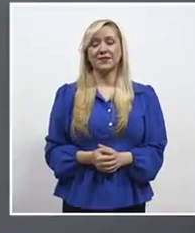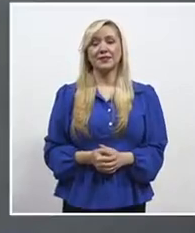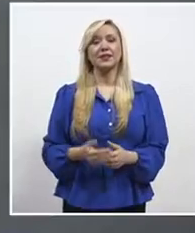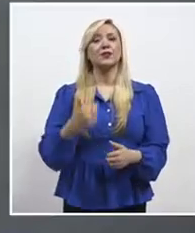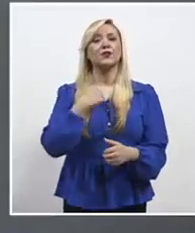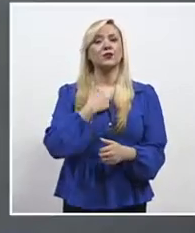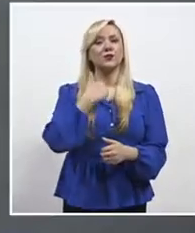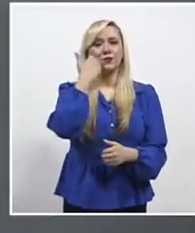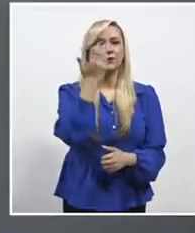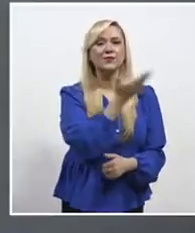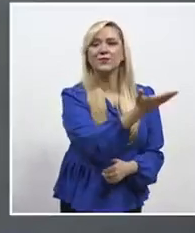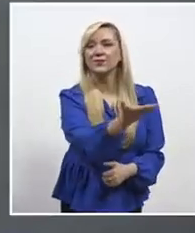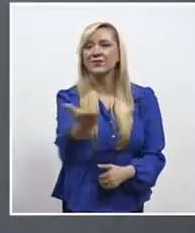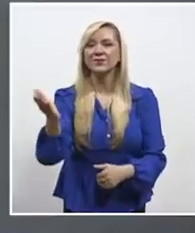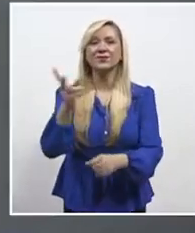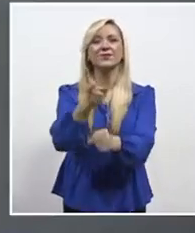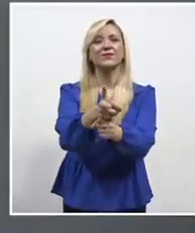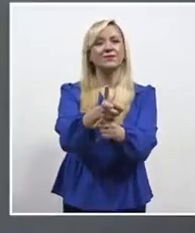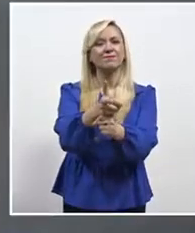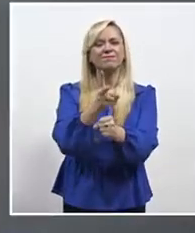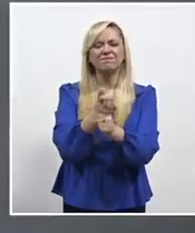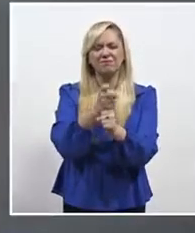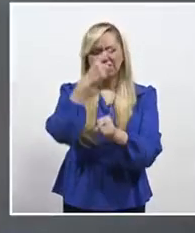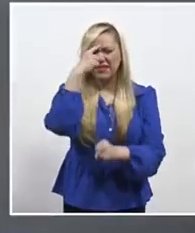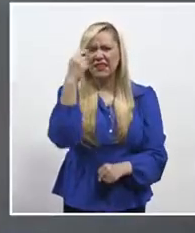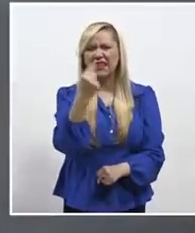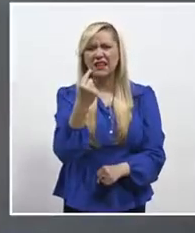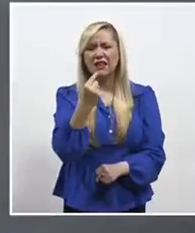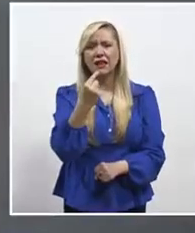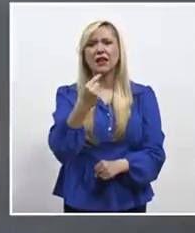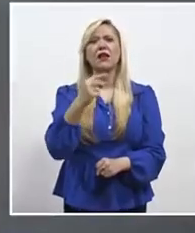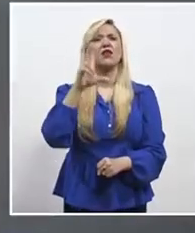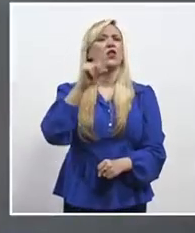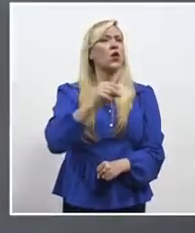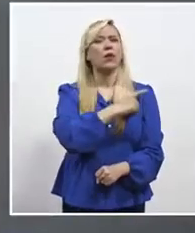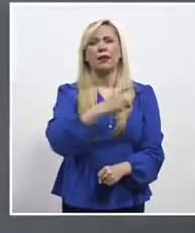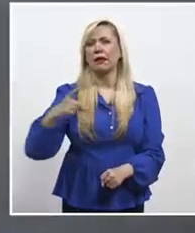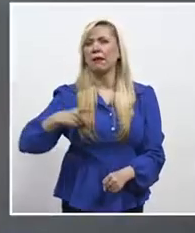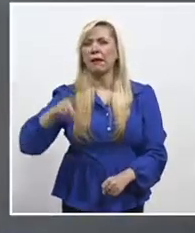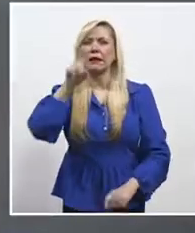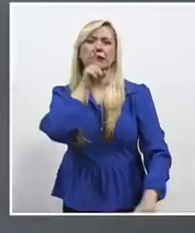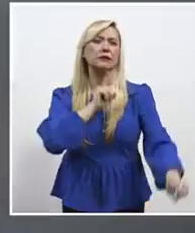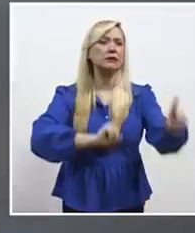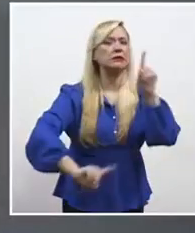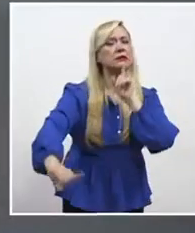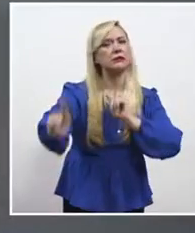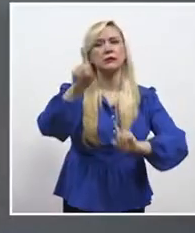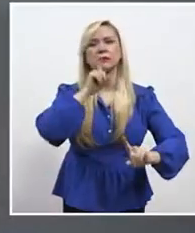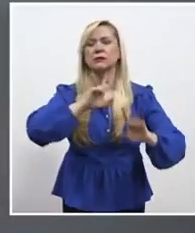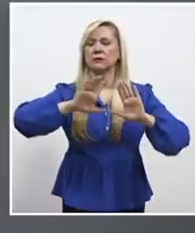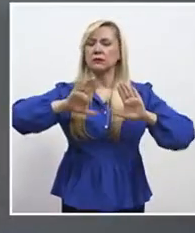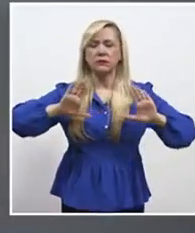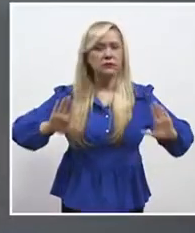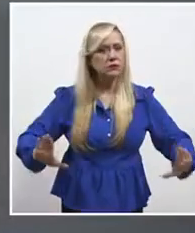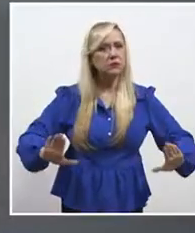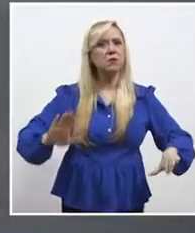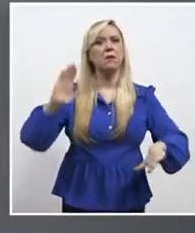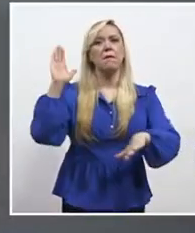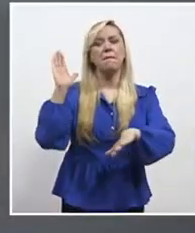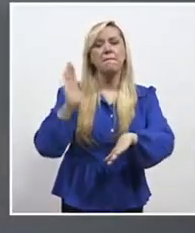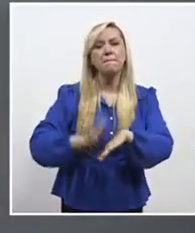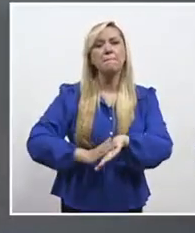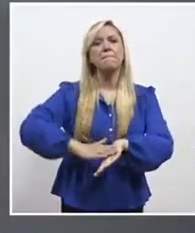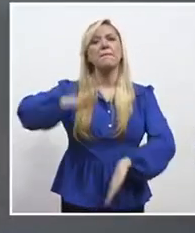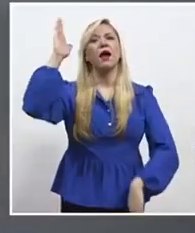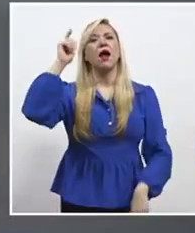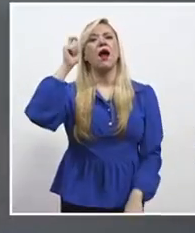Los invito a combatir la desinformación, a fomentar una mayor